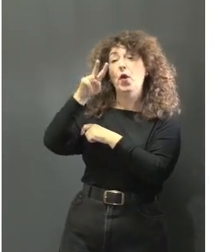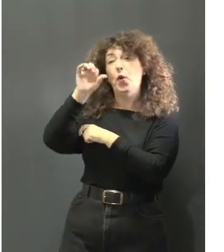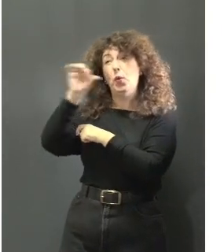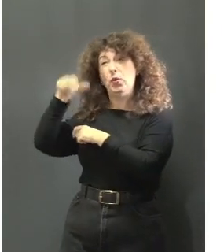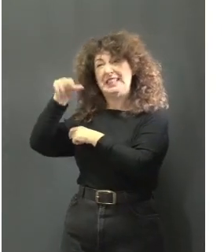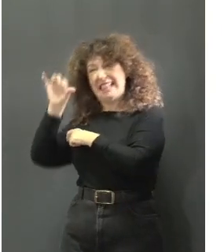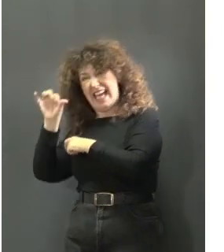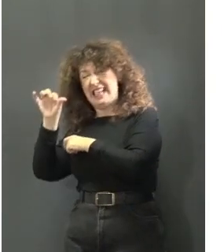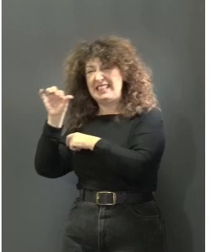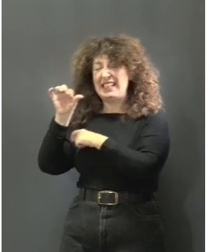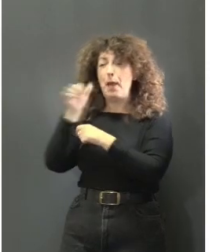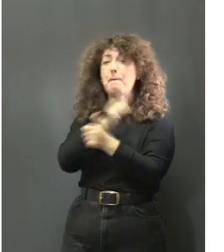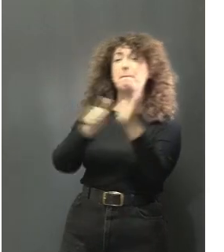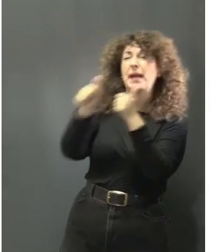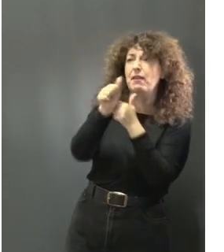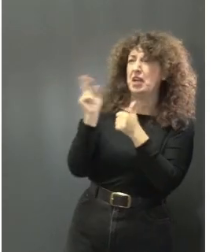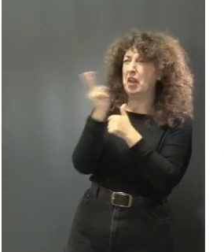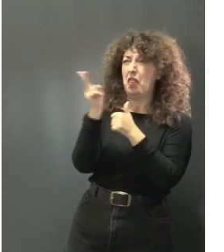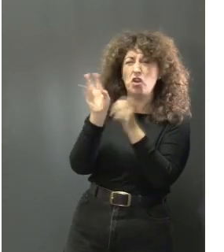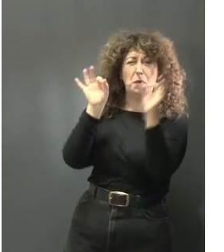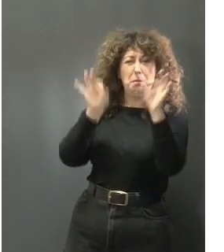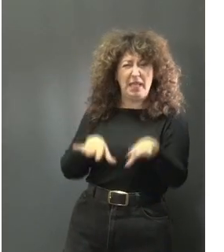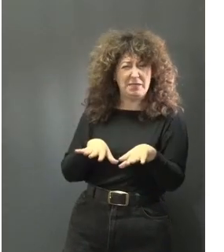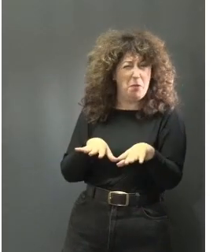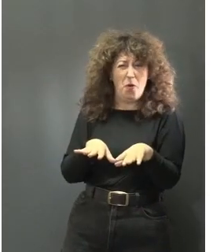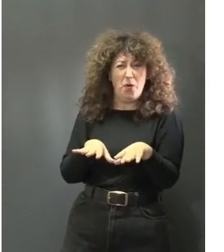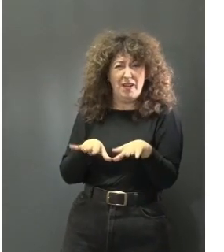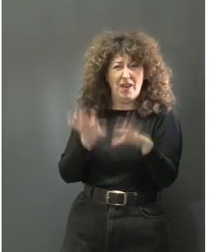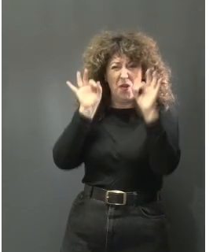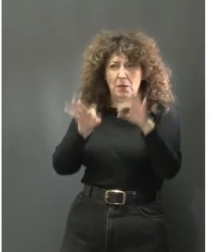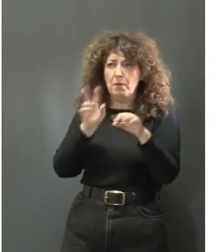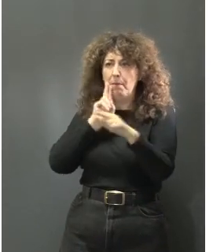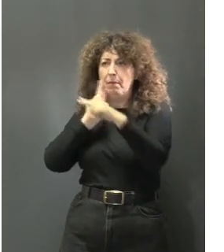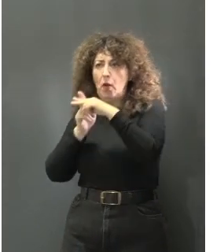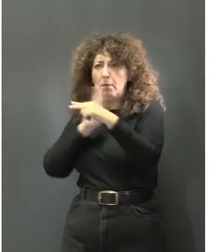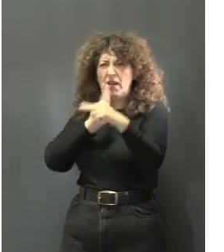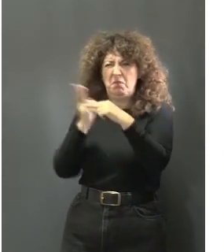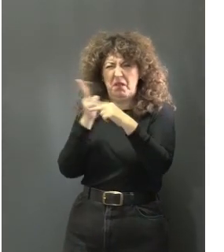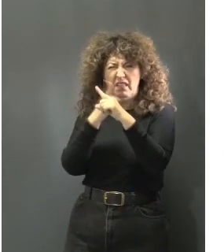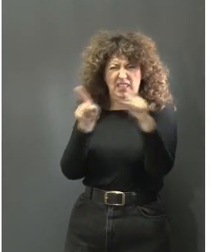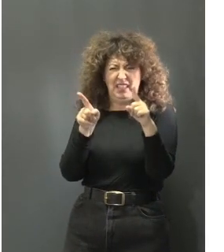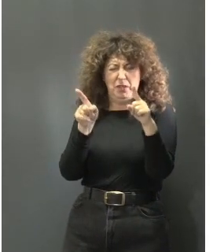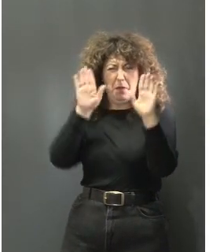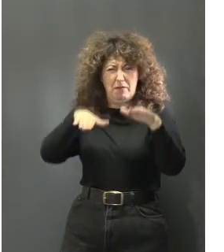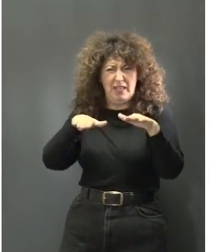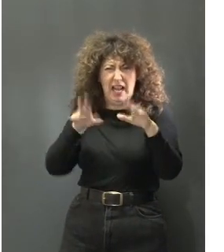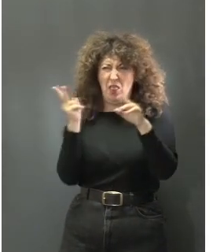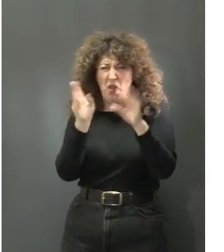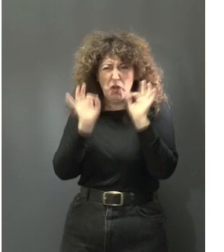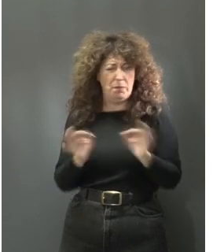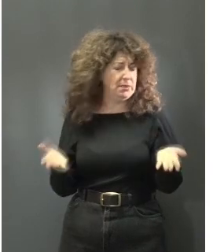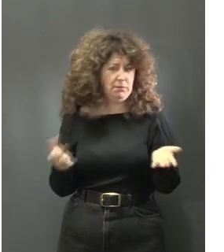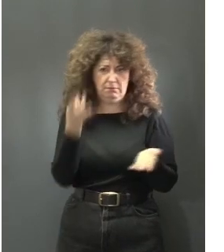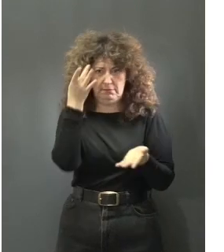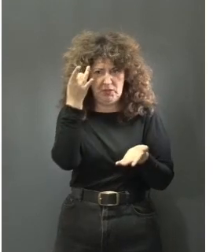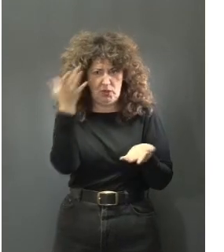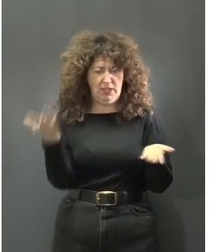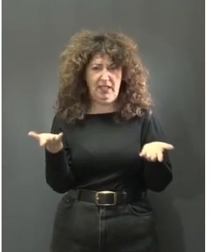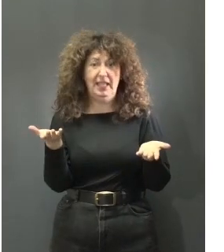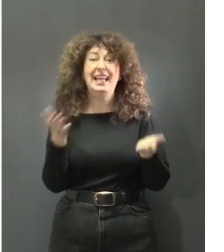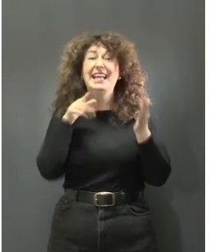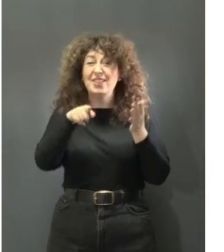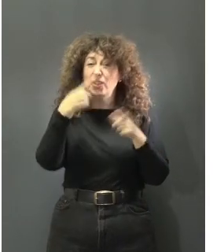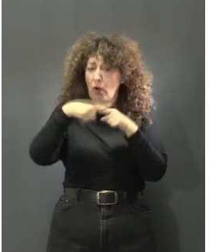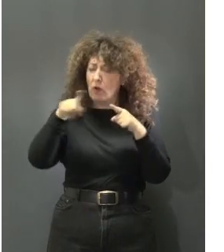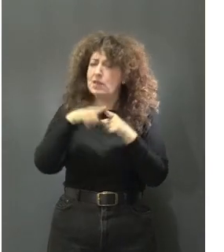es lo mismo. Realmente no se debe utilizar distintas palabras para el mismo referente. Entonces, todo eso